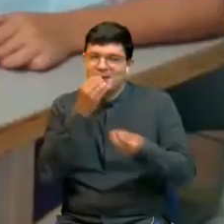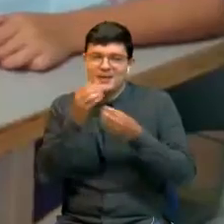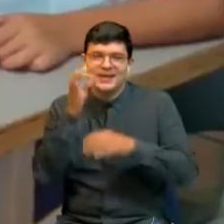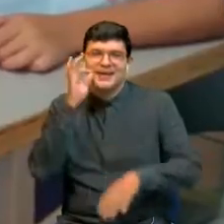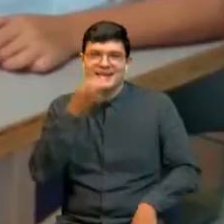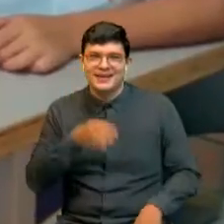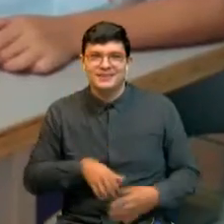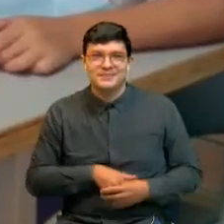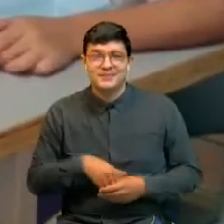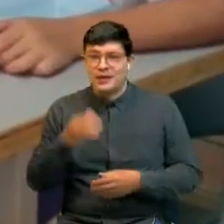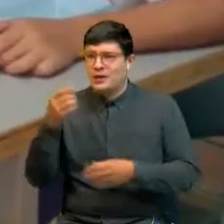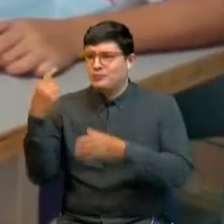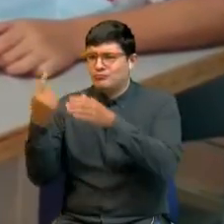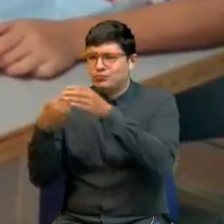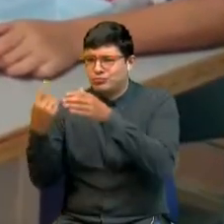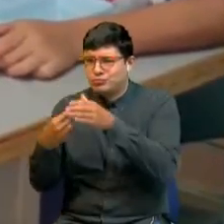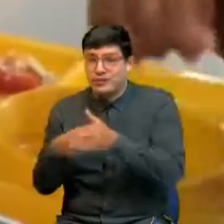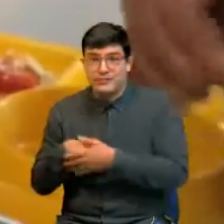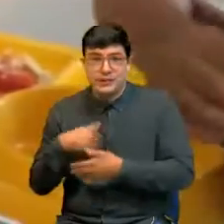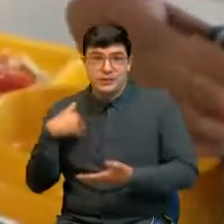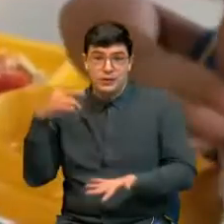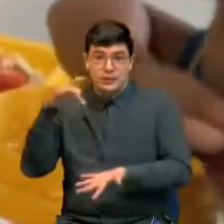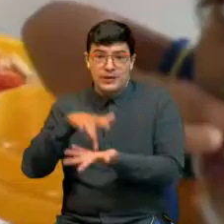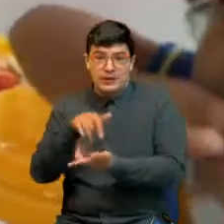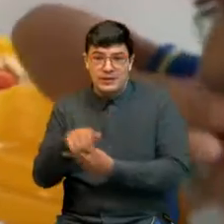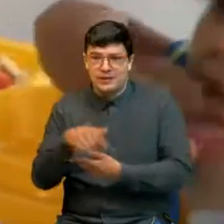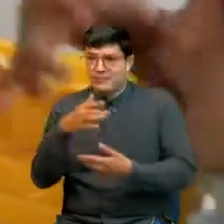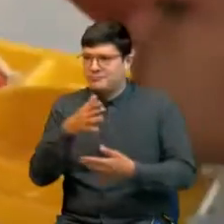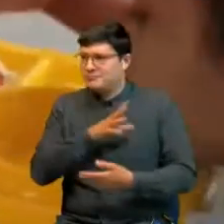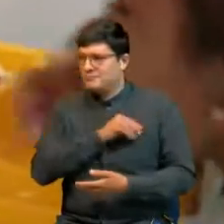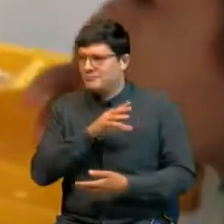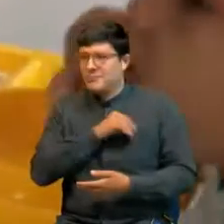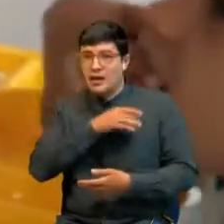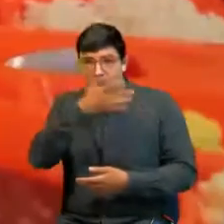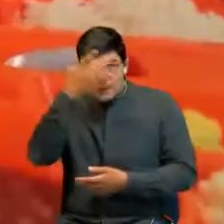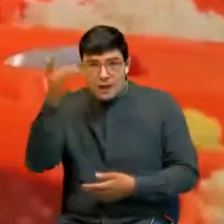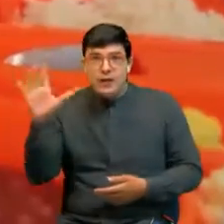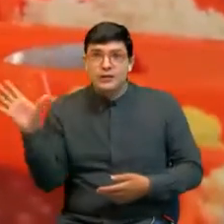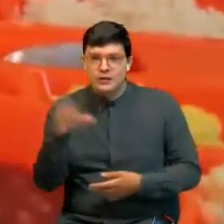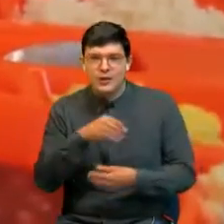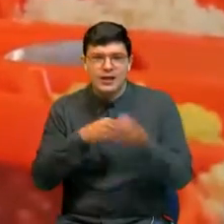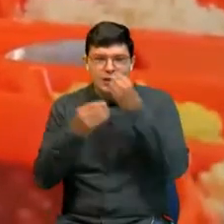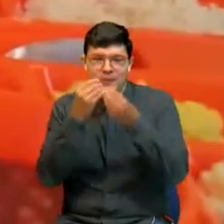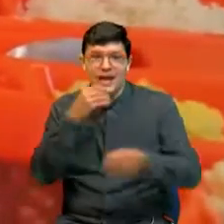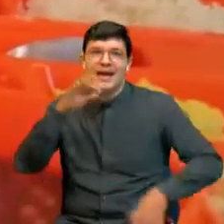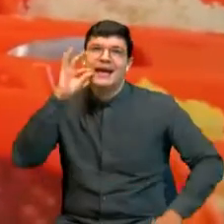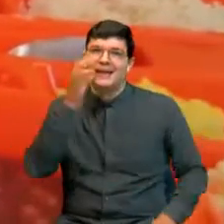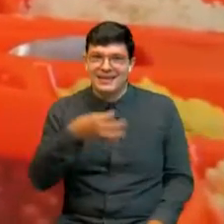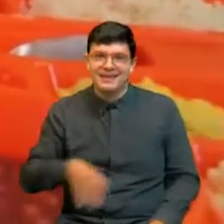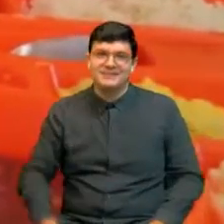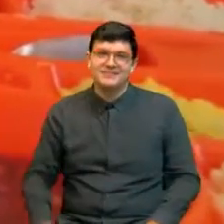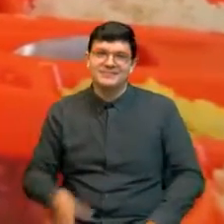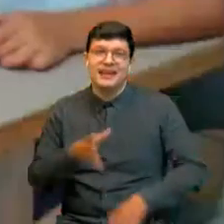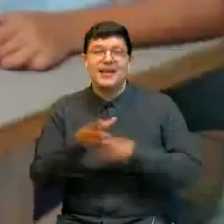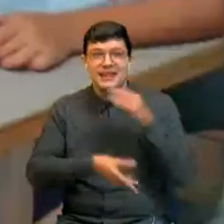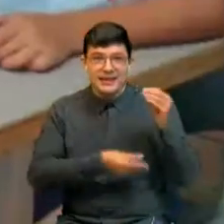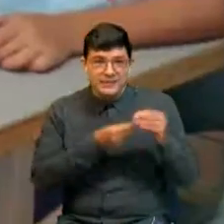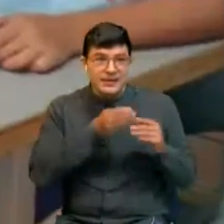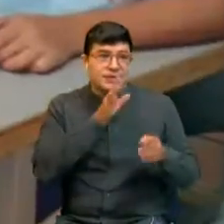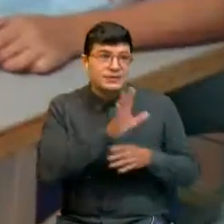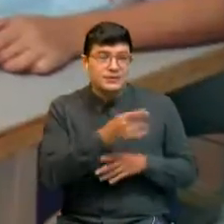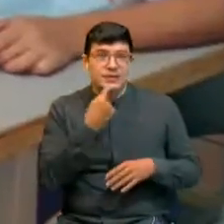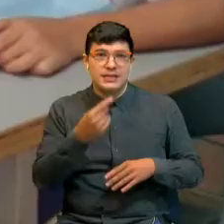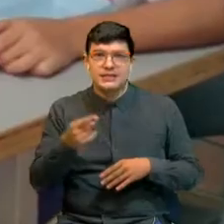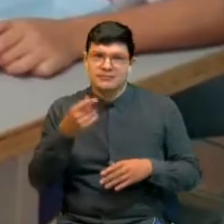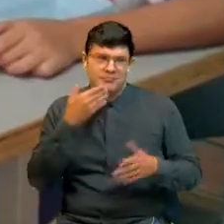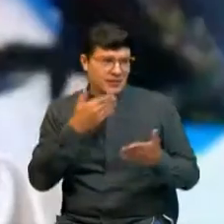ricos. Los jugos, llegar acá es muy agradable porque todos los alimentos son muy ricos. Y lo mejor es escuchar el agradecimiento